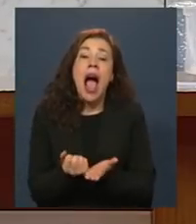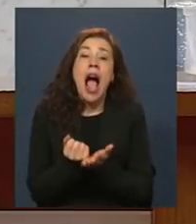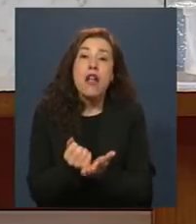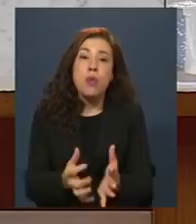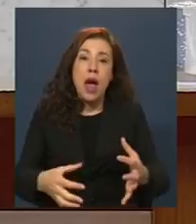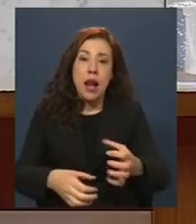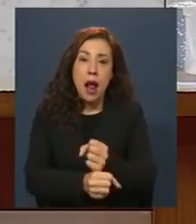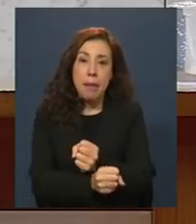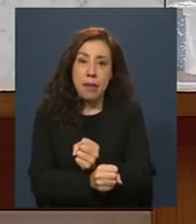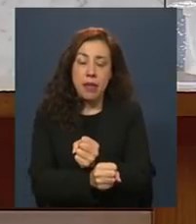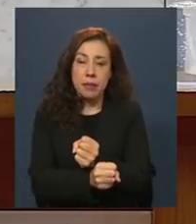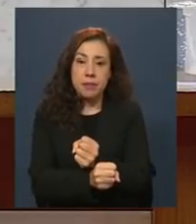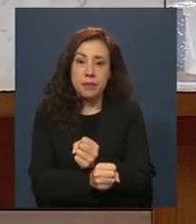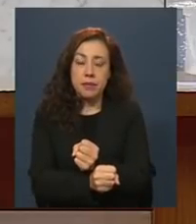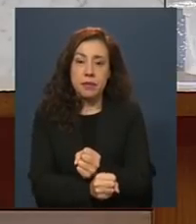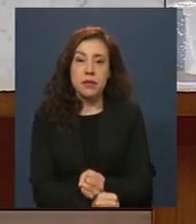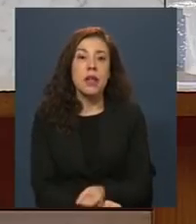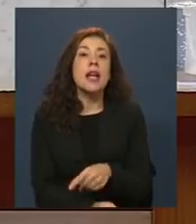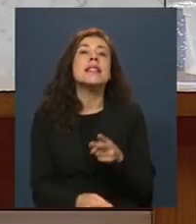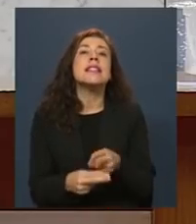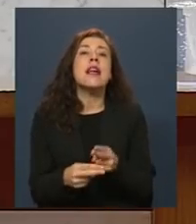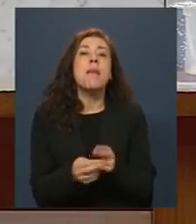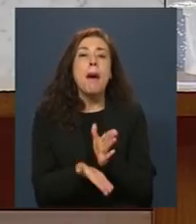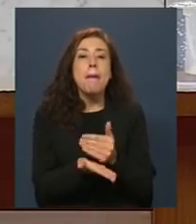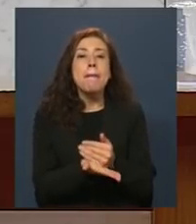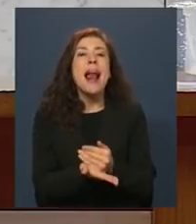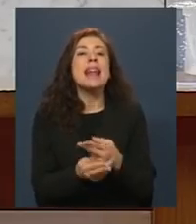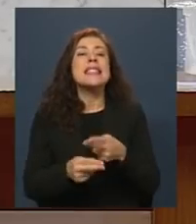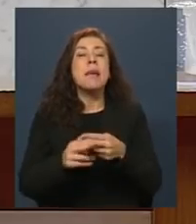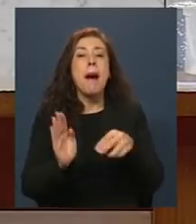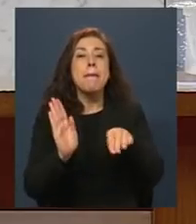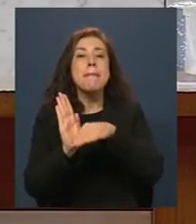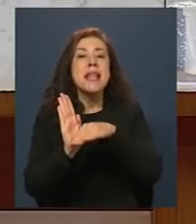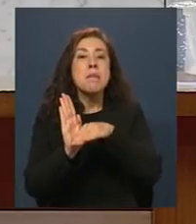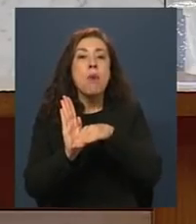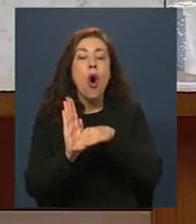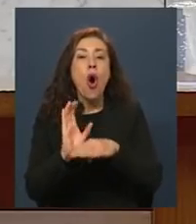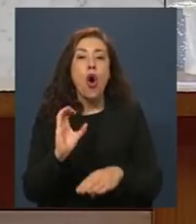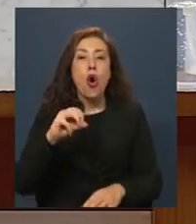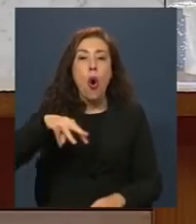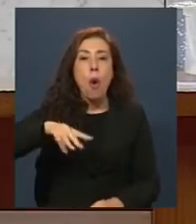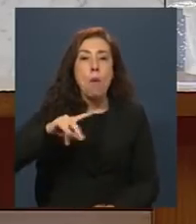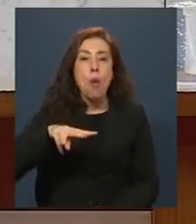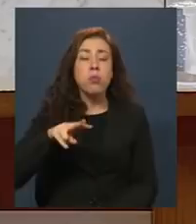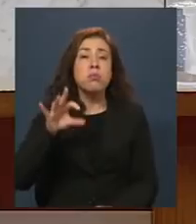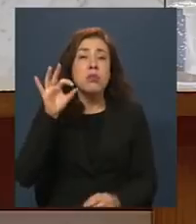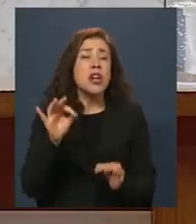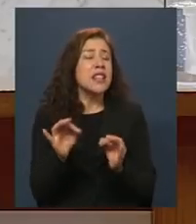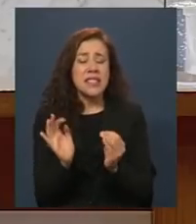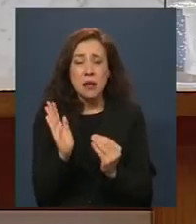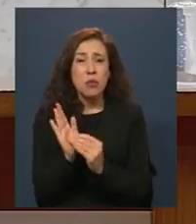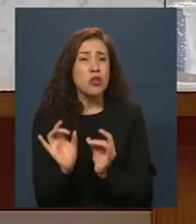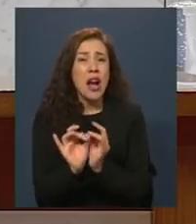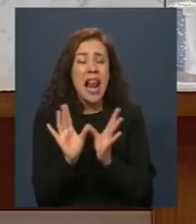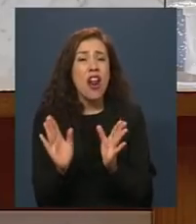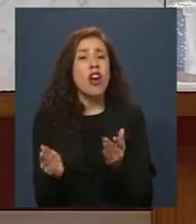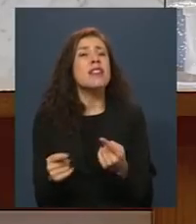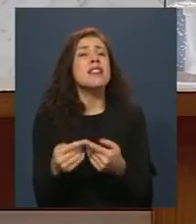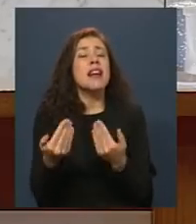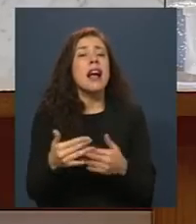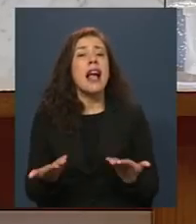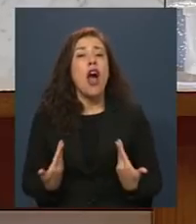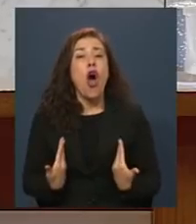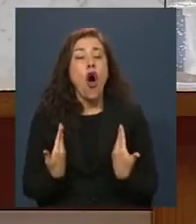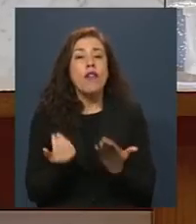oportuno. Es lo que se conoció como la Agenda de Mínimos Comunes. Algo muy concreto y acotado, como era